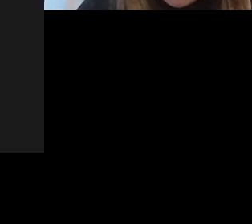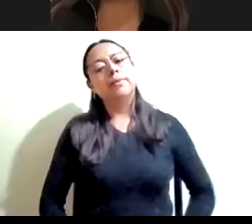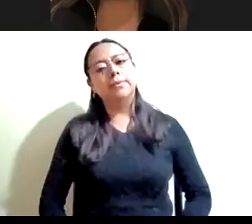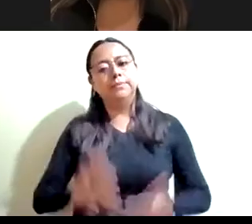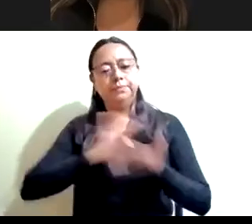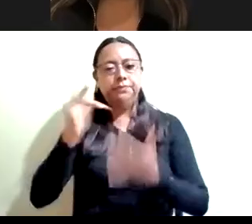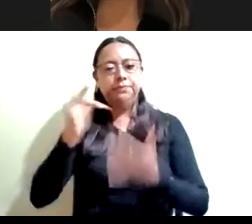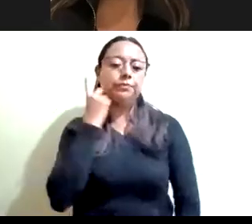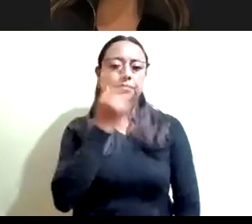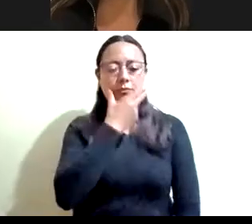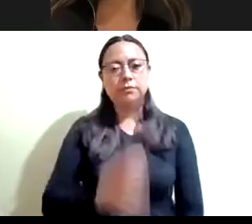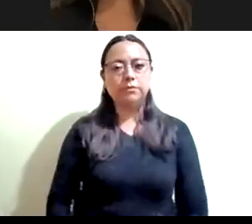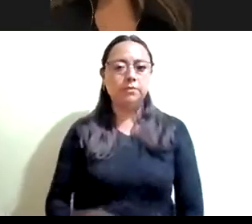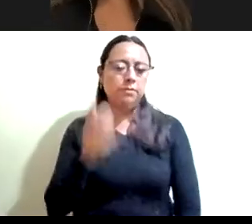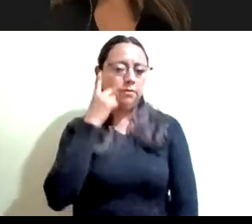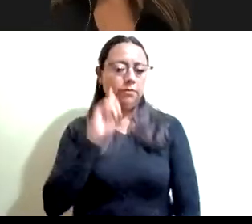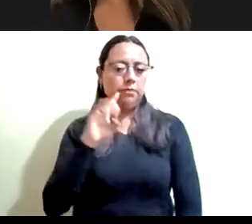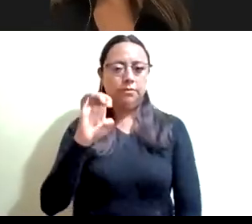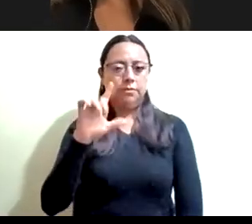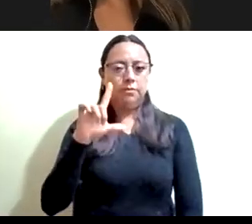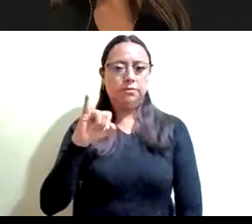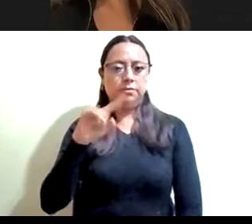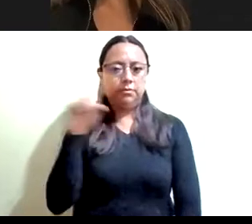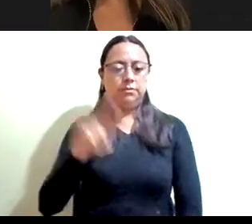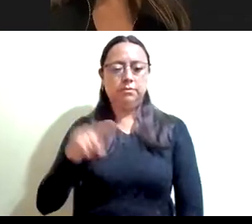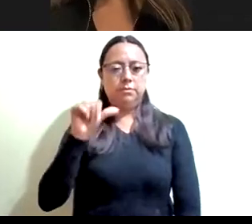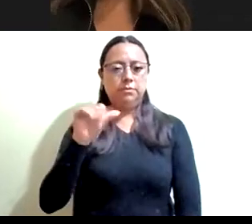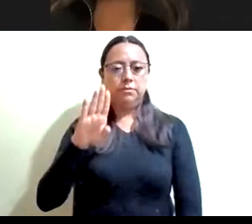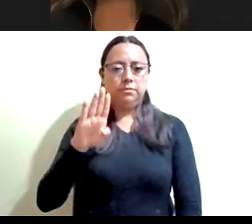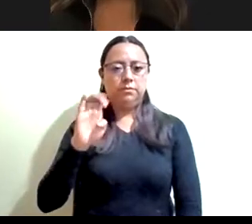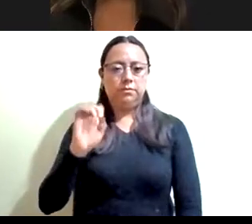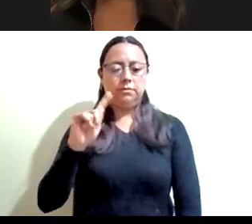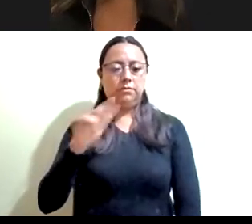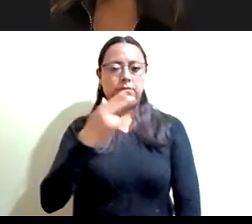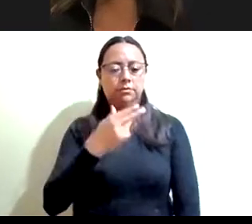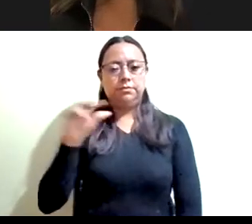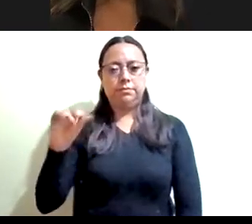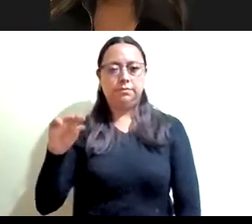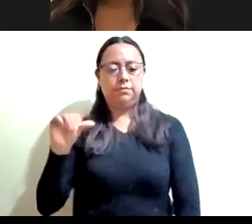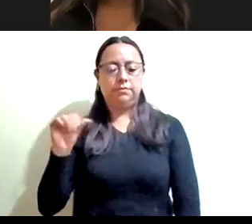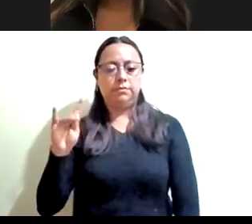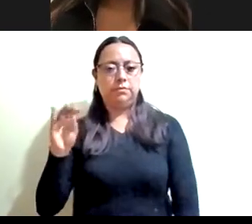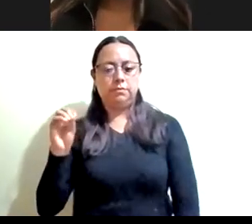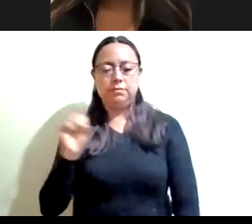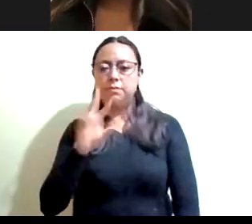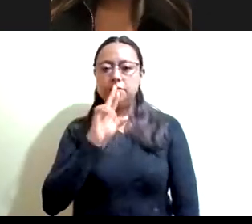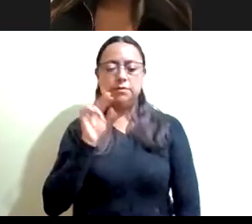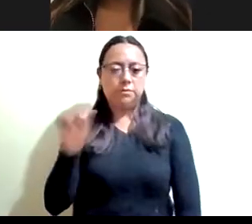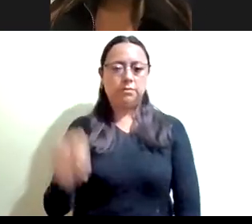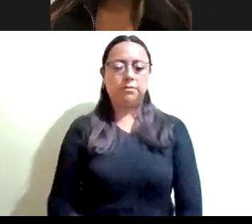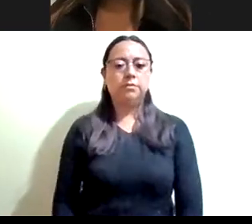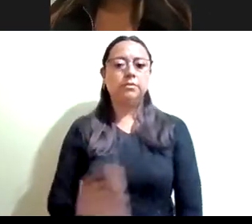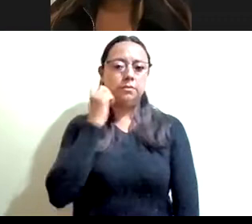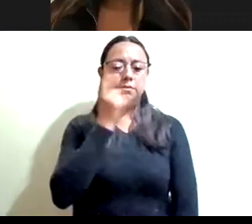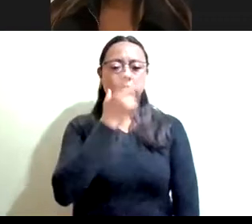Gracias, diputado. Diputada Elizabeth Mateos Hernández. En contra. Gracias, diputada. Diputado